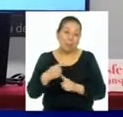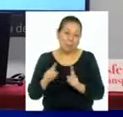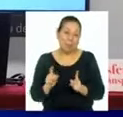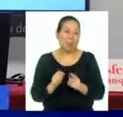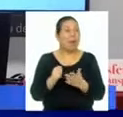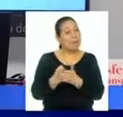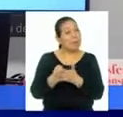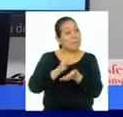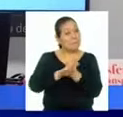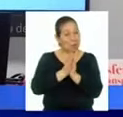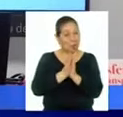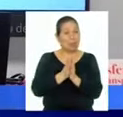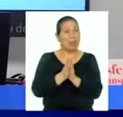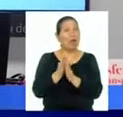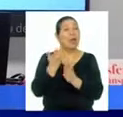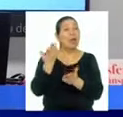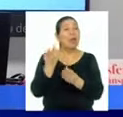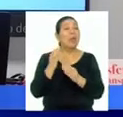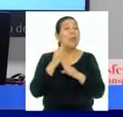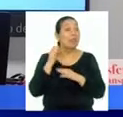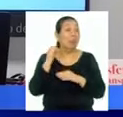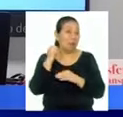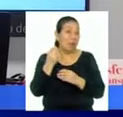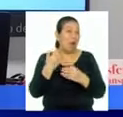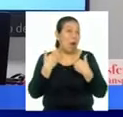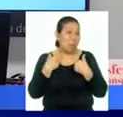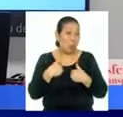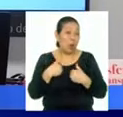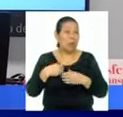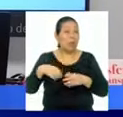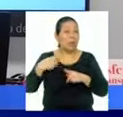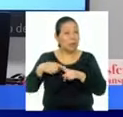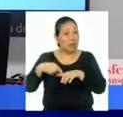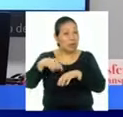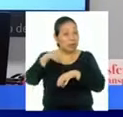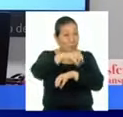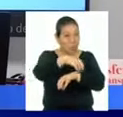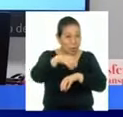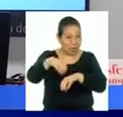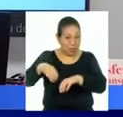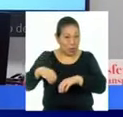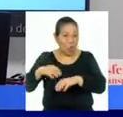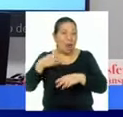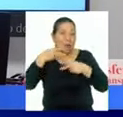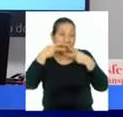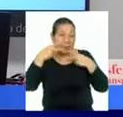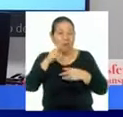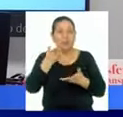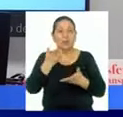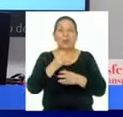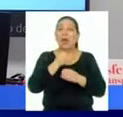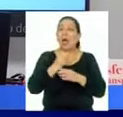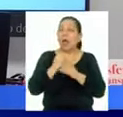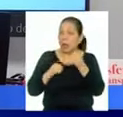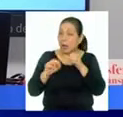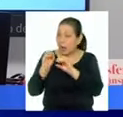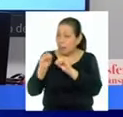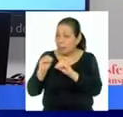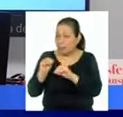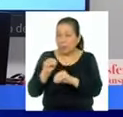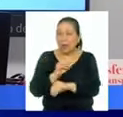una atención gratuita también de la defensa pública a los pueblos indígenas, y estamos capacitando permanentemente a los defensores.